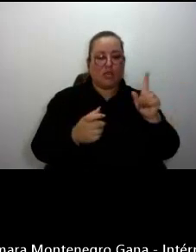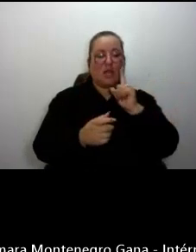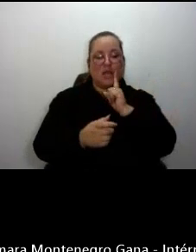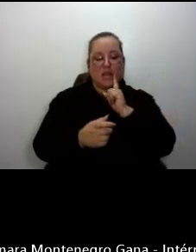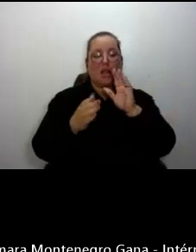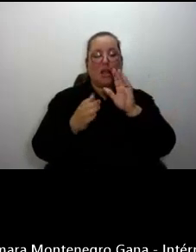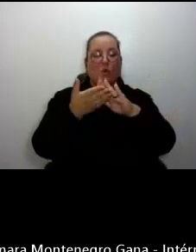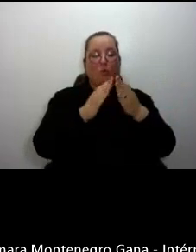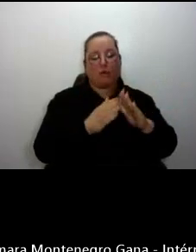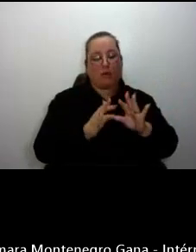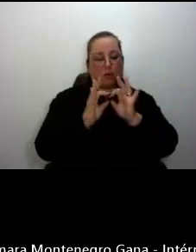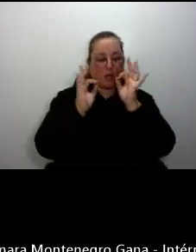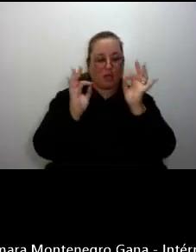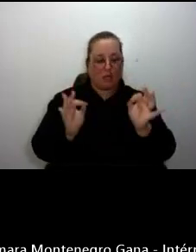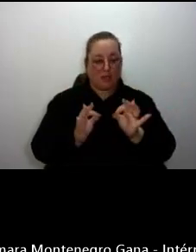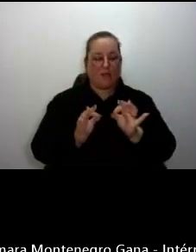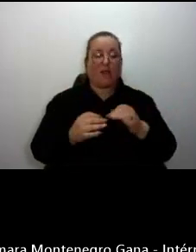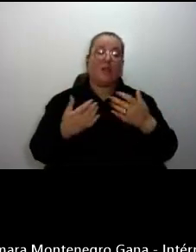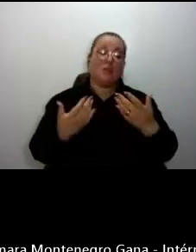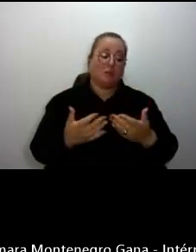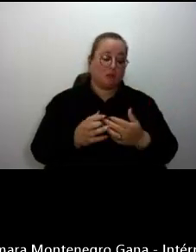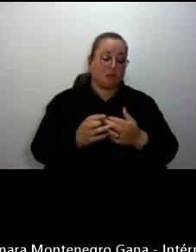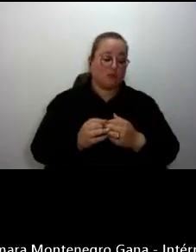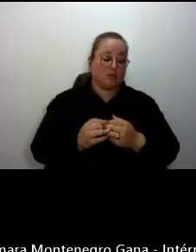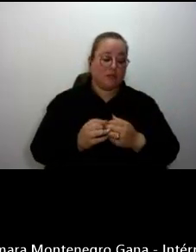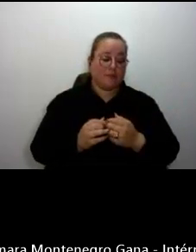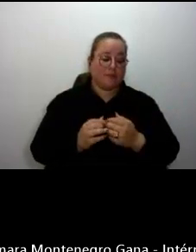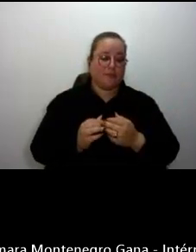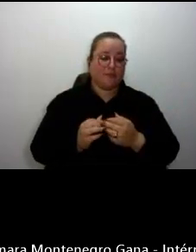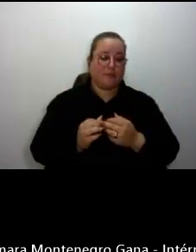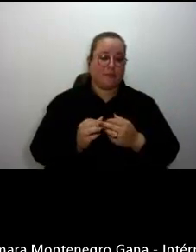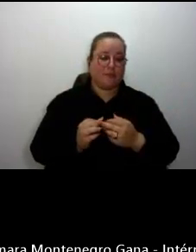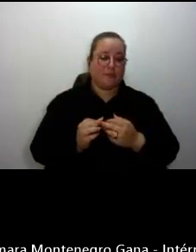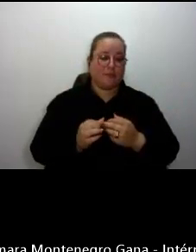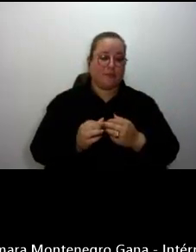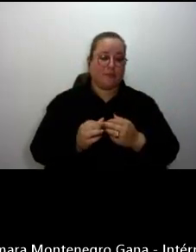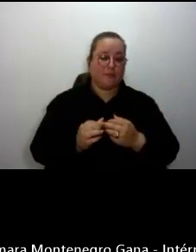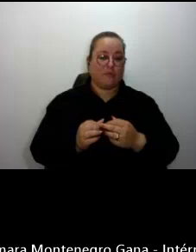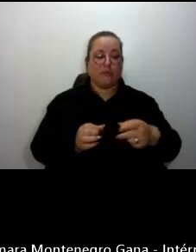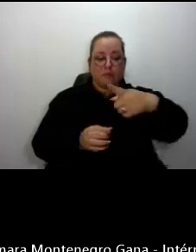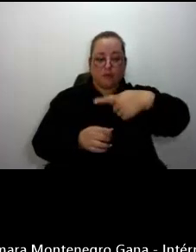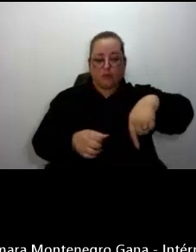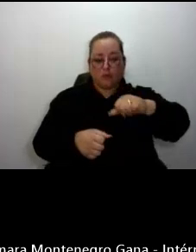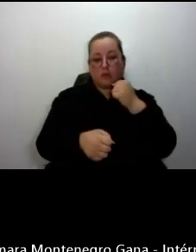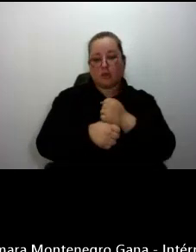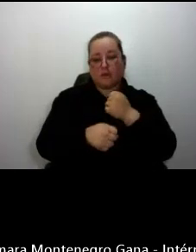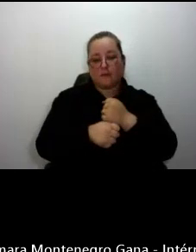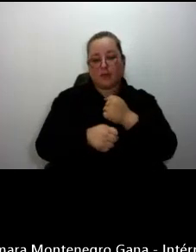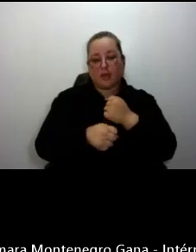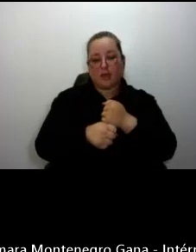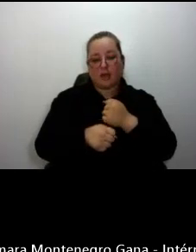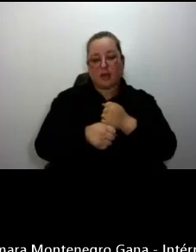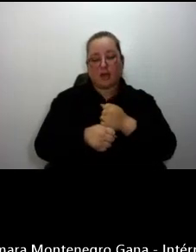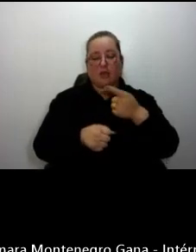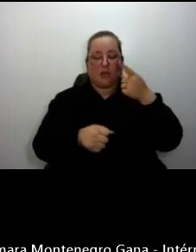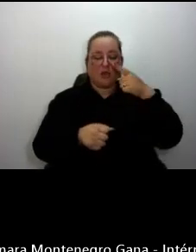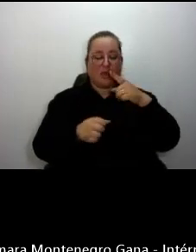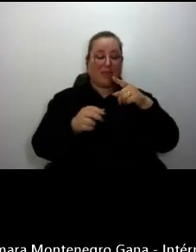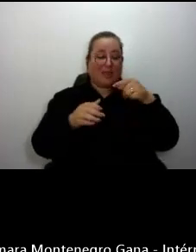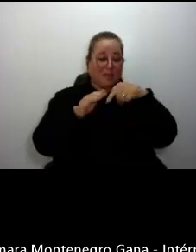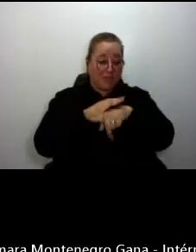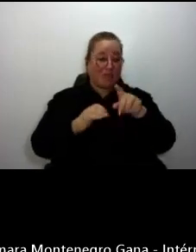educativa. Entonces, desde ese foco es que estamos trabajando nuestra operativa interna,